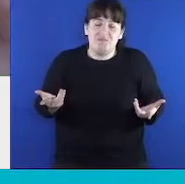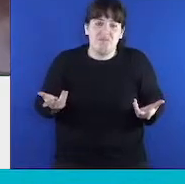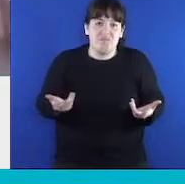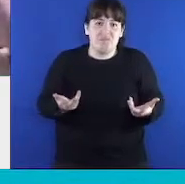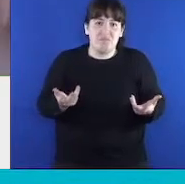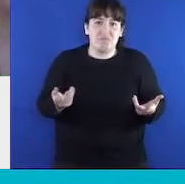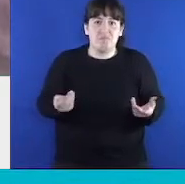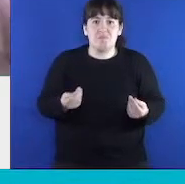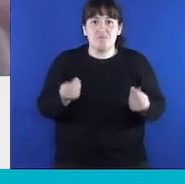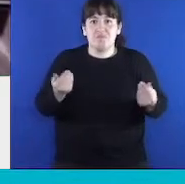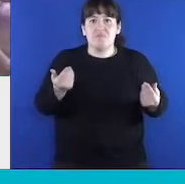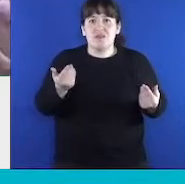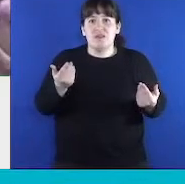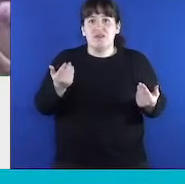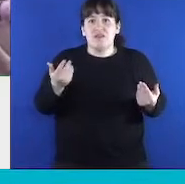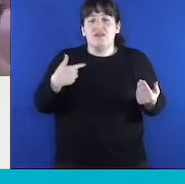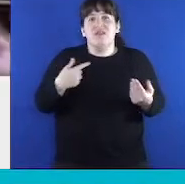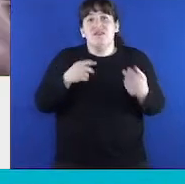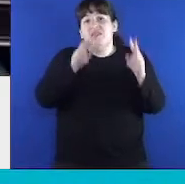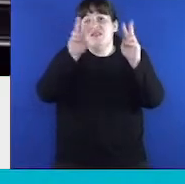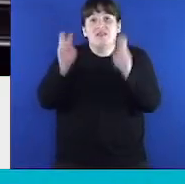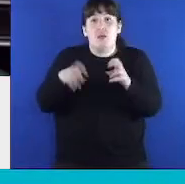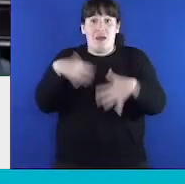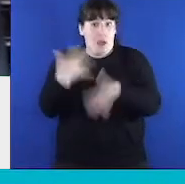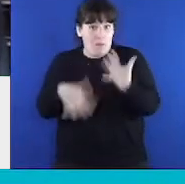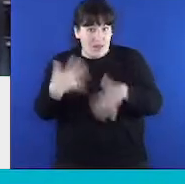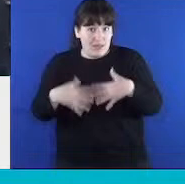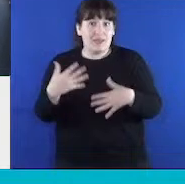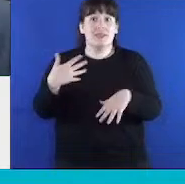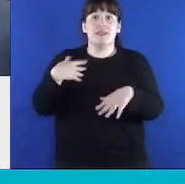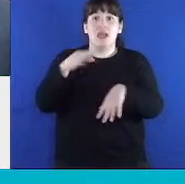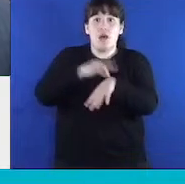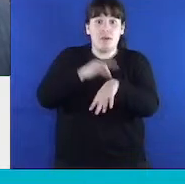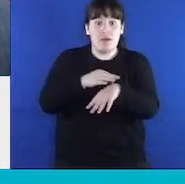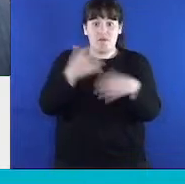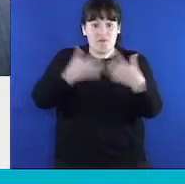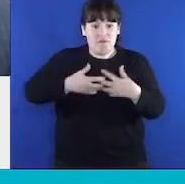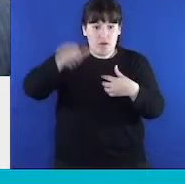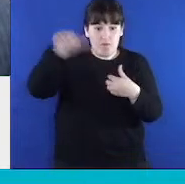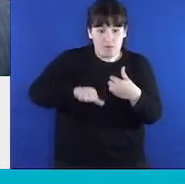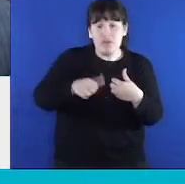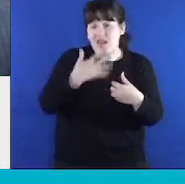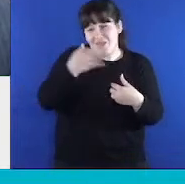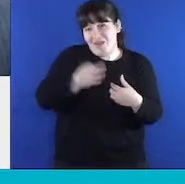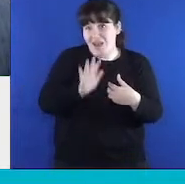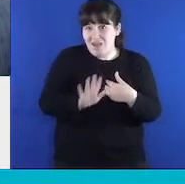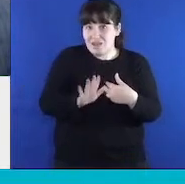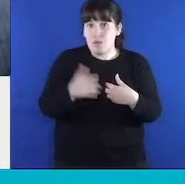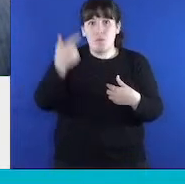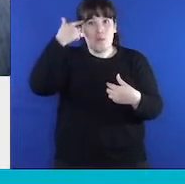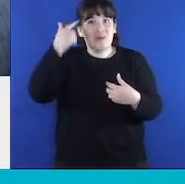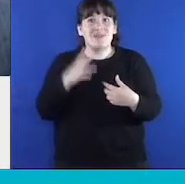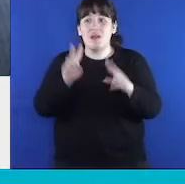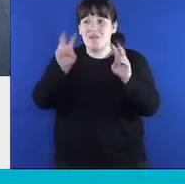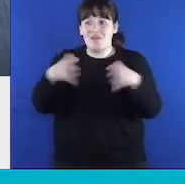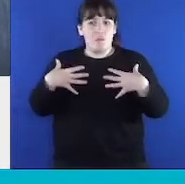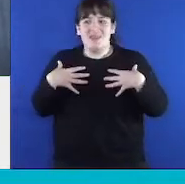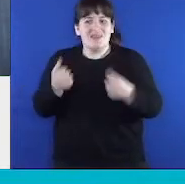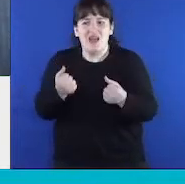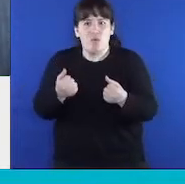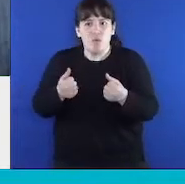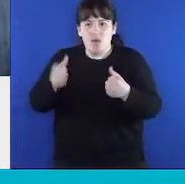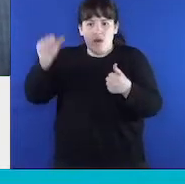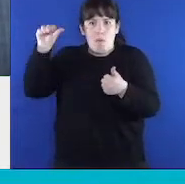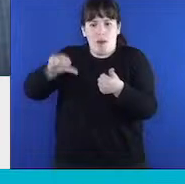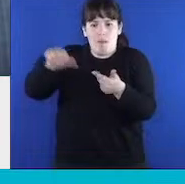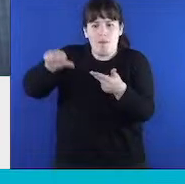cuestión de las emergencias médicas no está funcionando, y sí, es verdad, porque creemos que en materia de salud no está funcionando nada, señor presidente. Pero entonces eso no